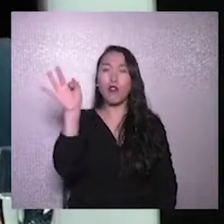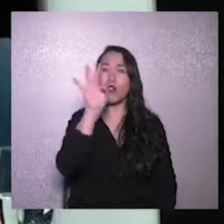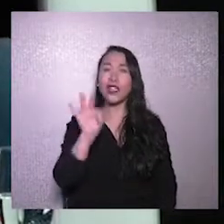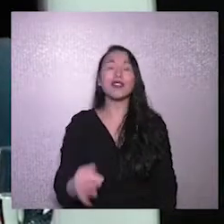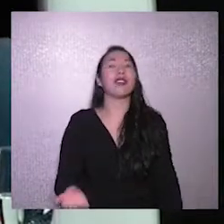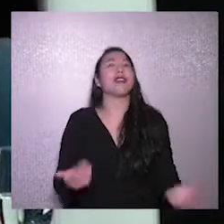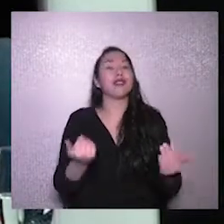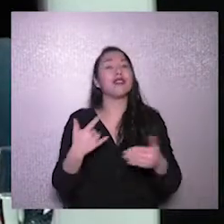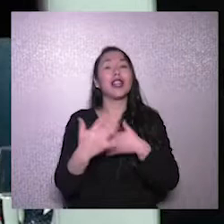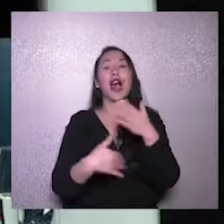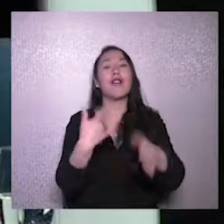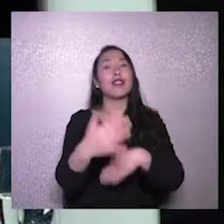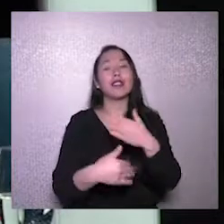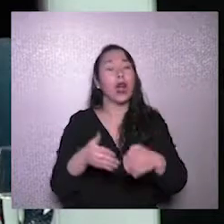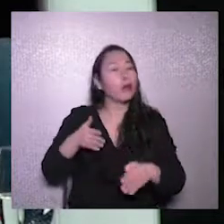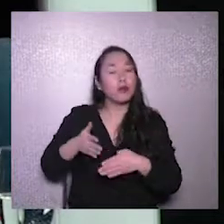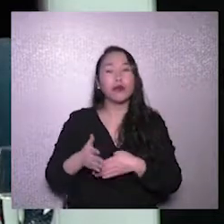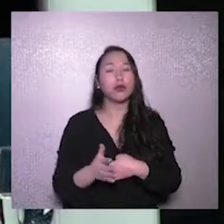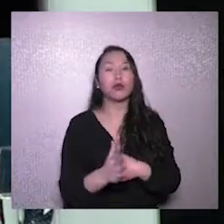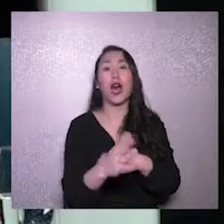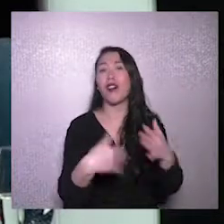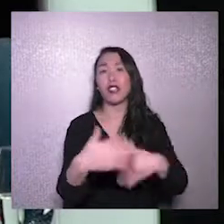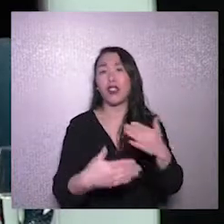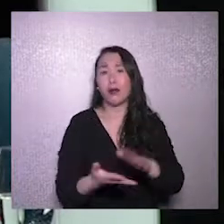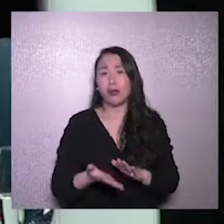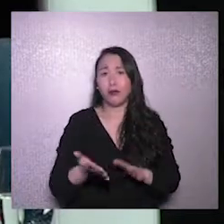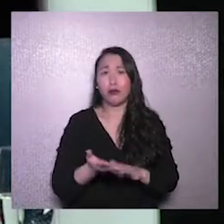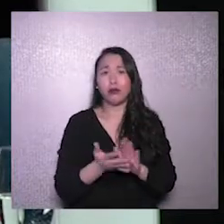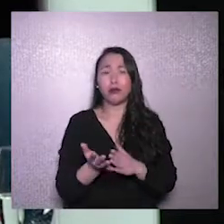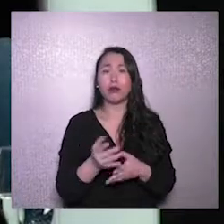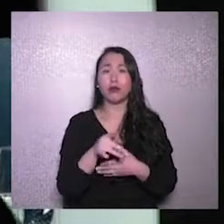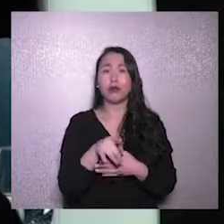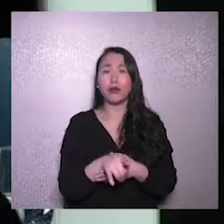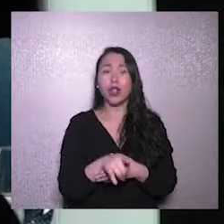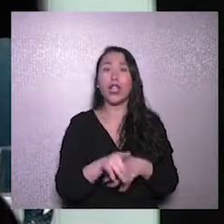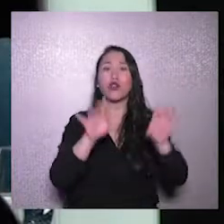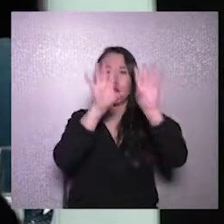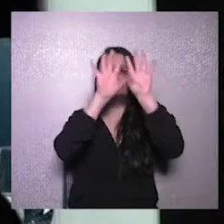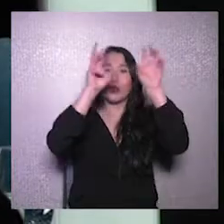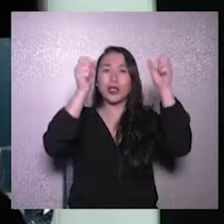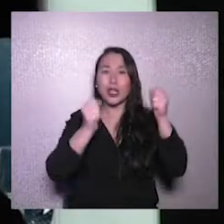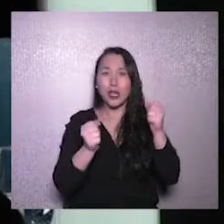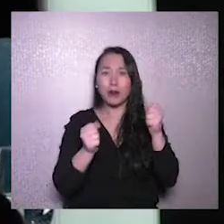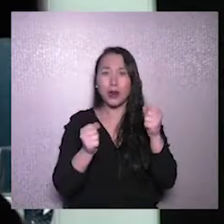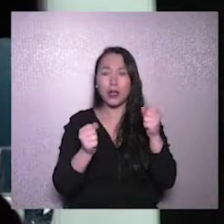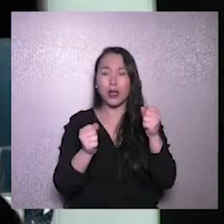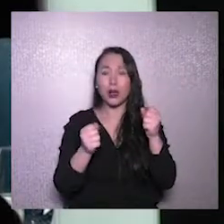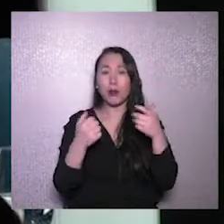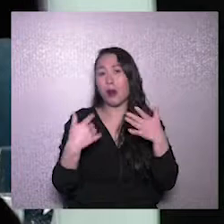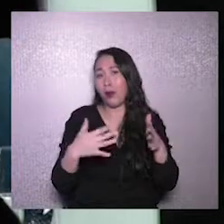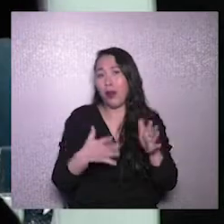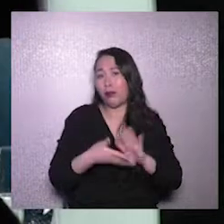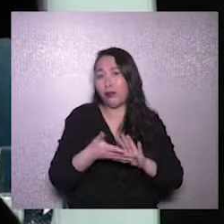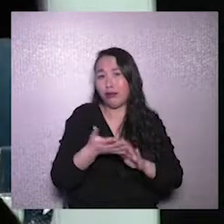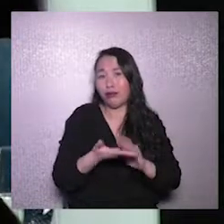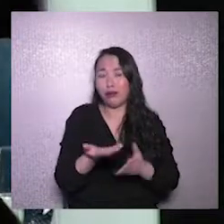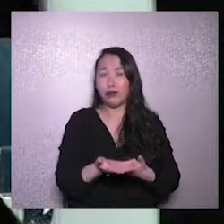necesita avanzar fuertemente en su sistema para poder caracterizar y